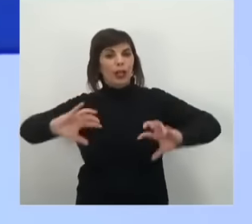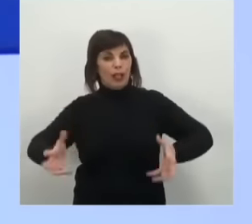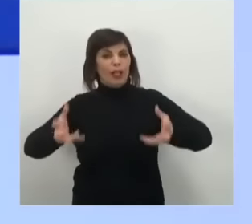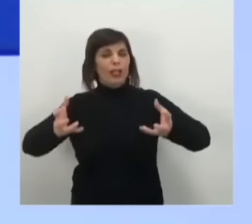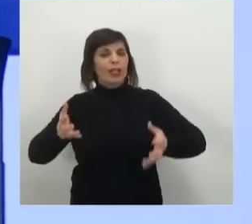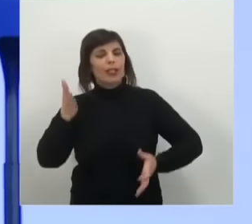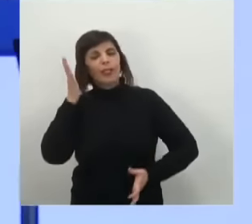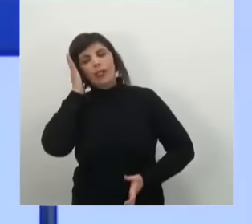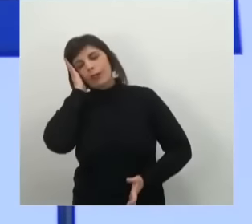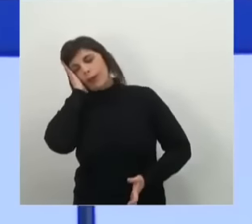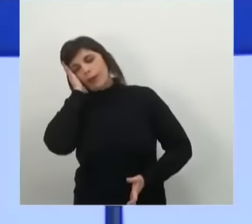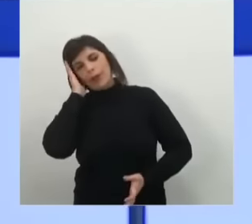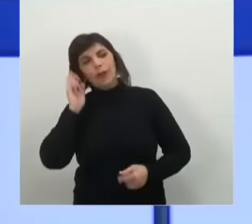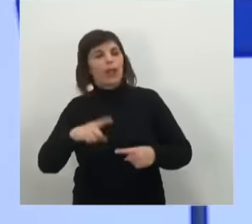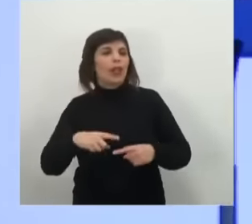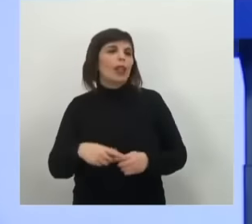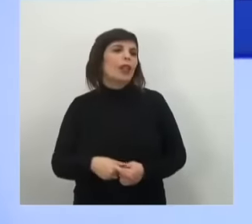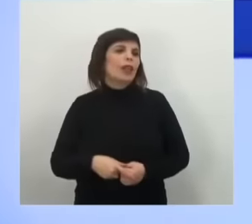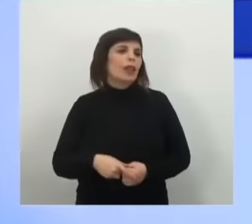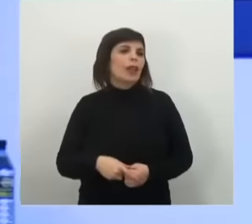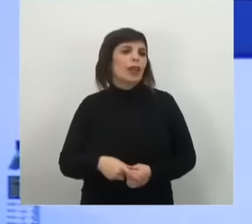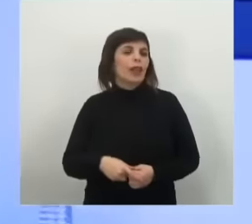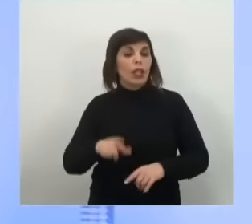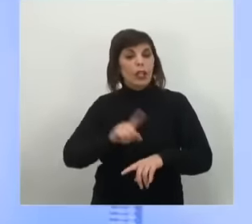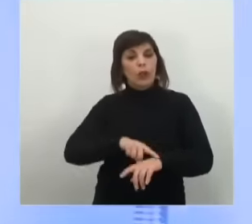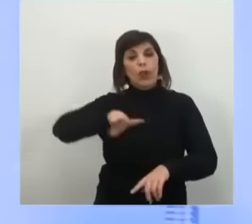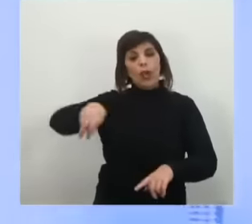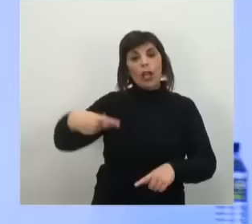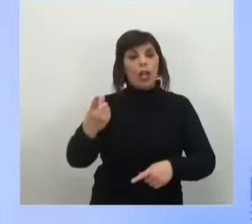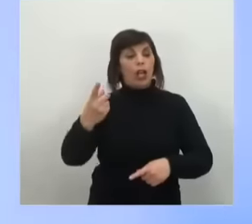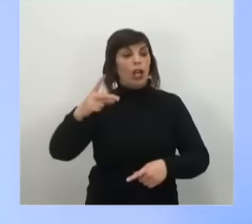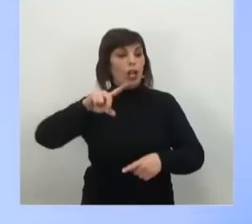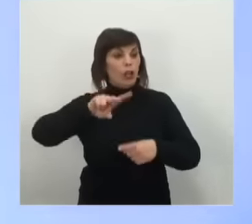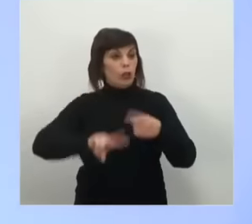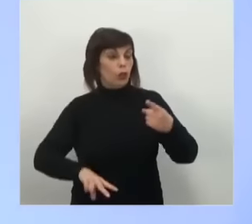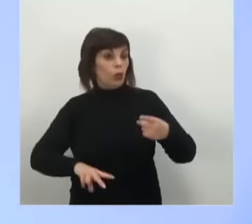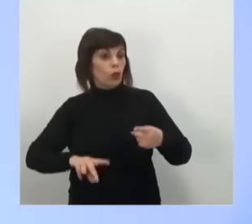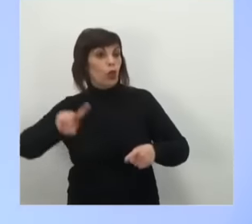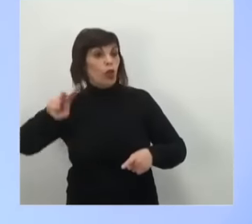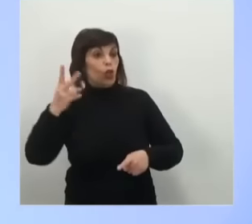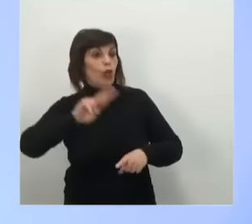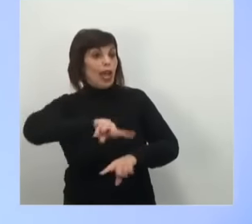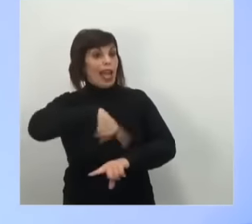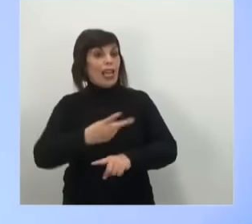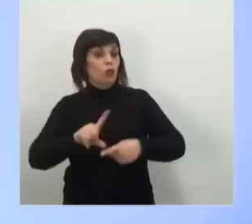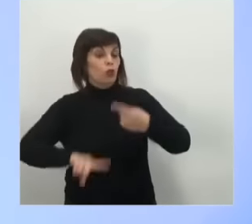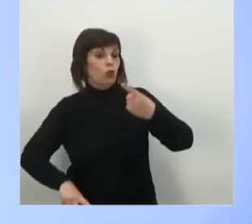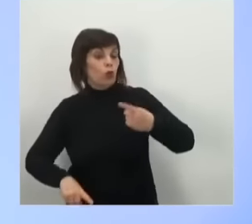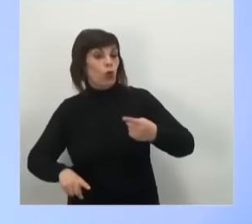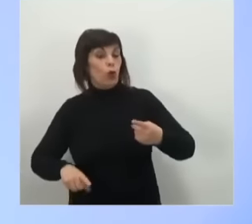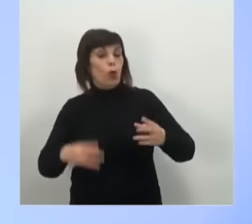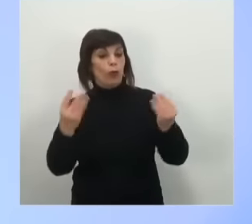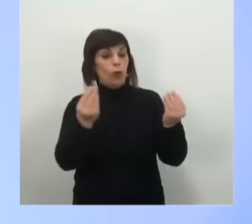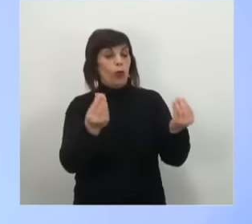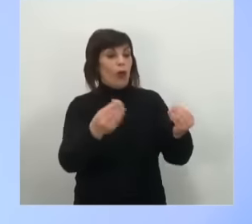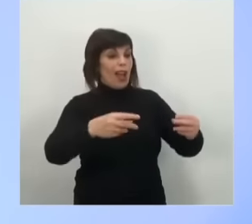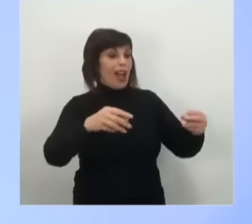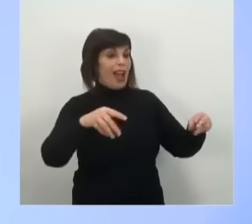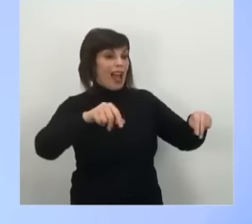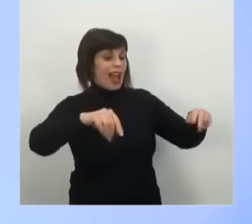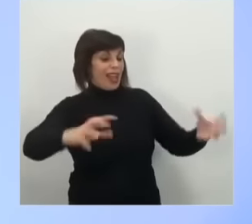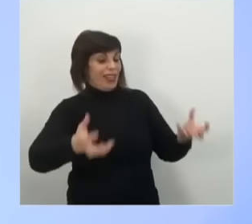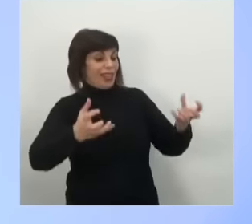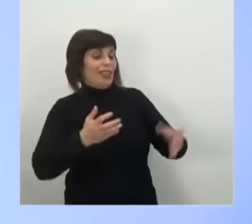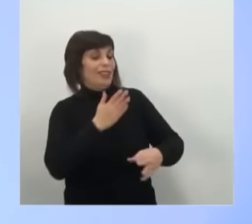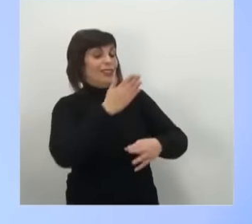a dormir y me levanté las dos y cuarto de la mañana me fui al Desierto a orar fui de desierto a orar solo porque